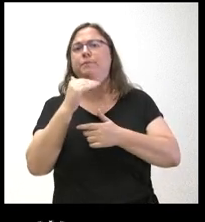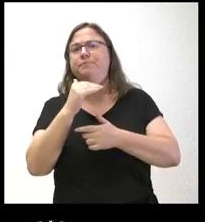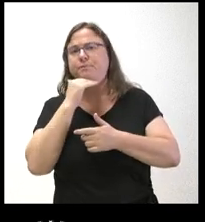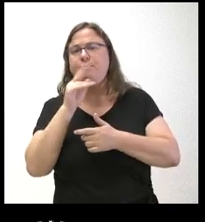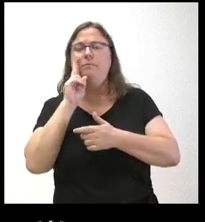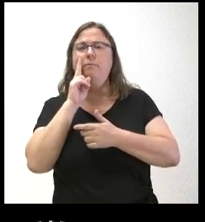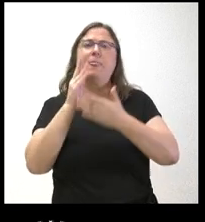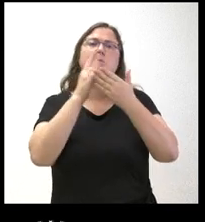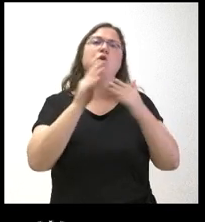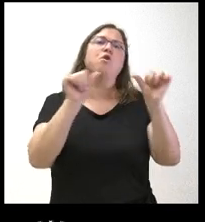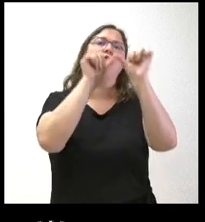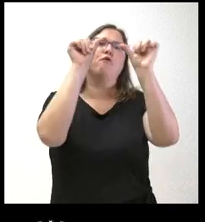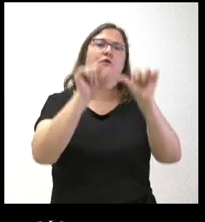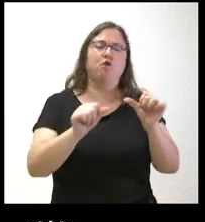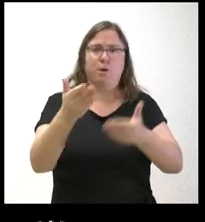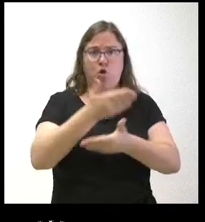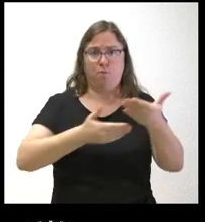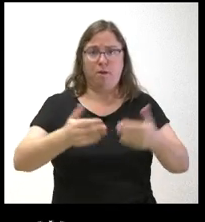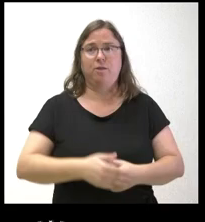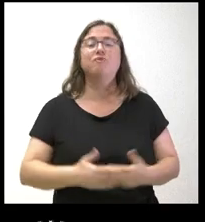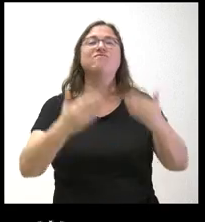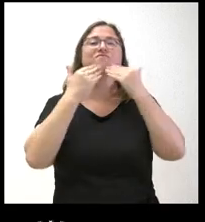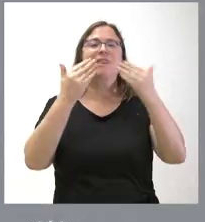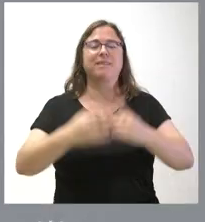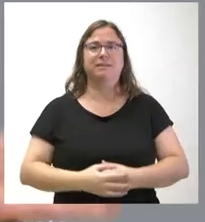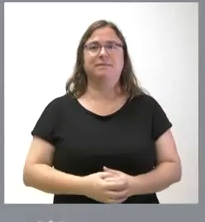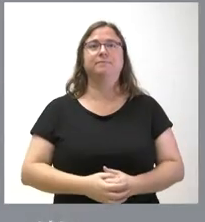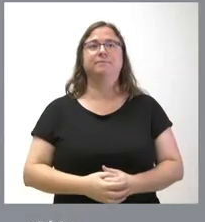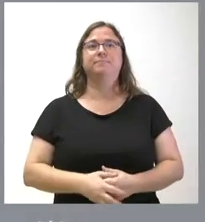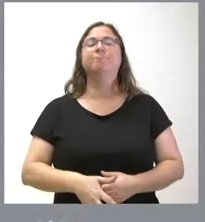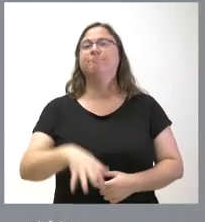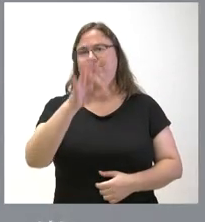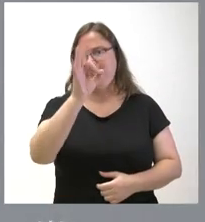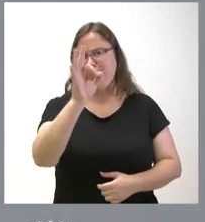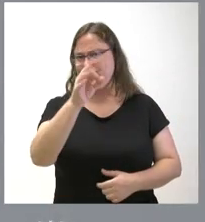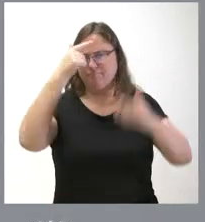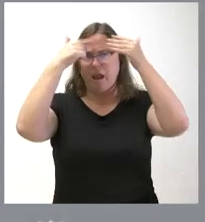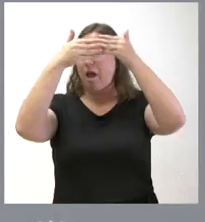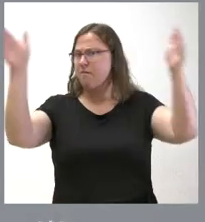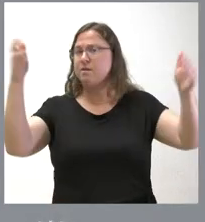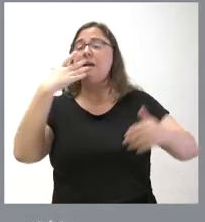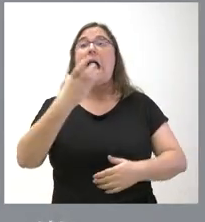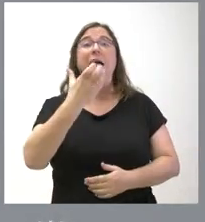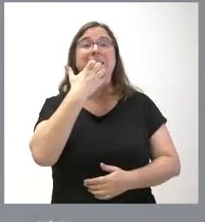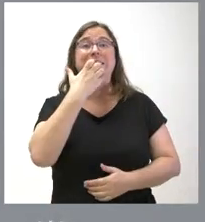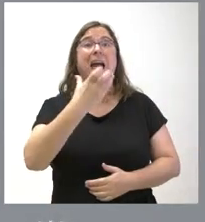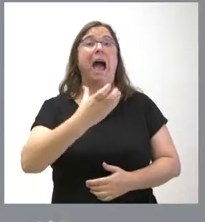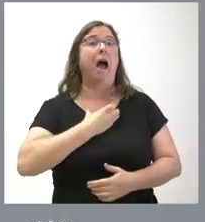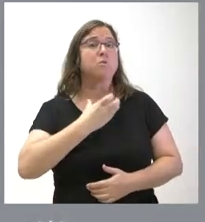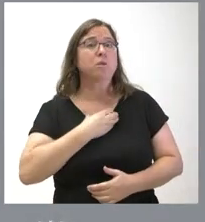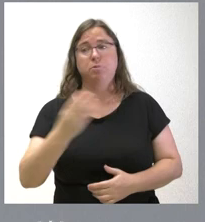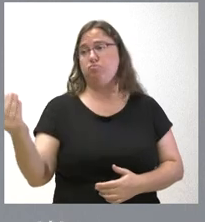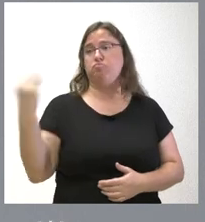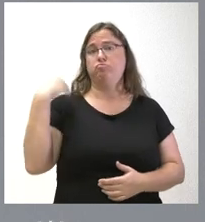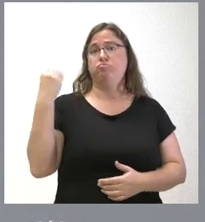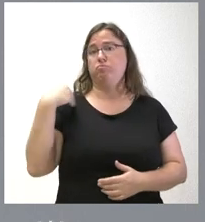estudiar nuevas formas de colaboración al respecto Muchas gracias Pues sí totalmente abiertos y el ayuntamiento se dirige a la junta